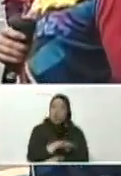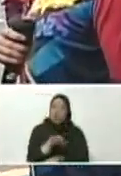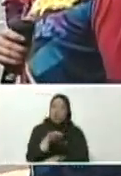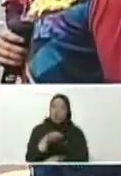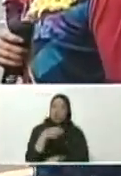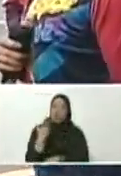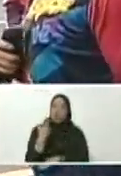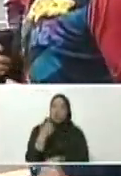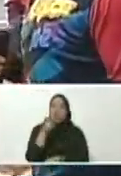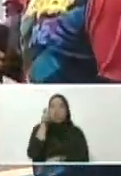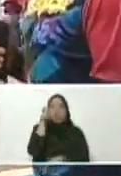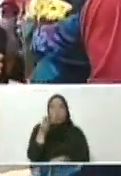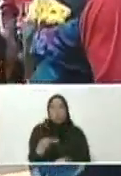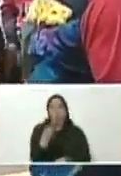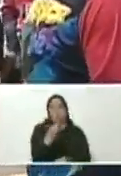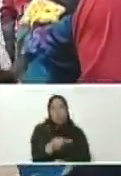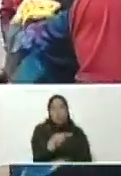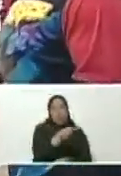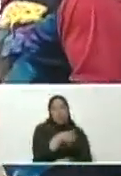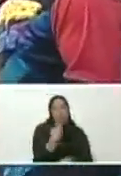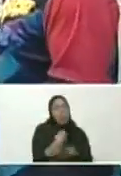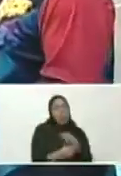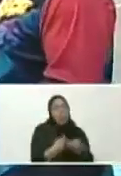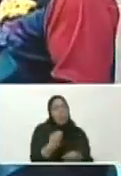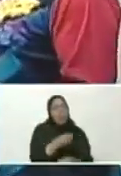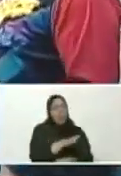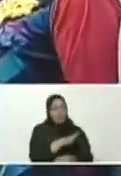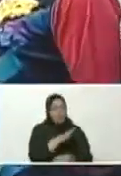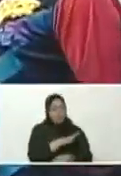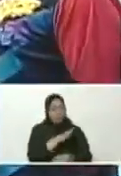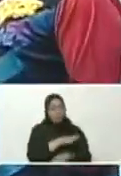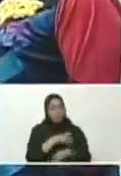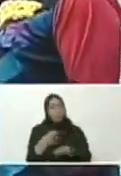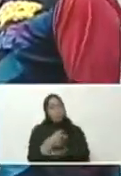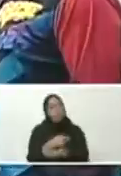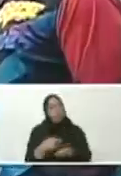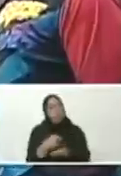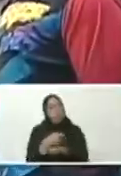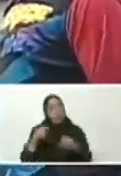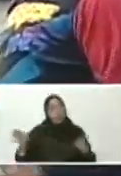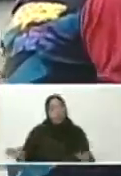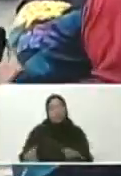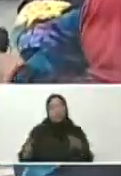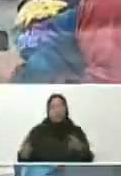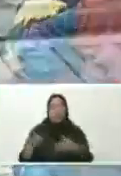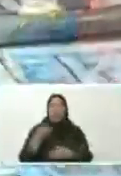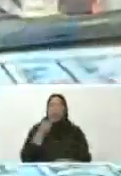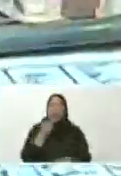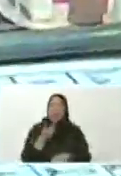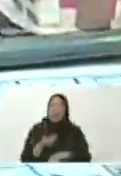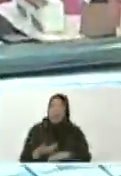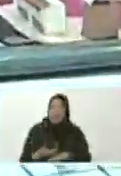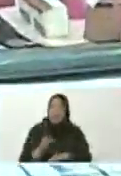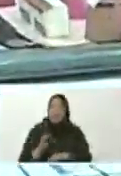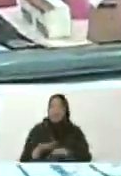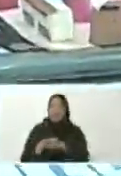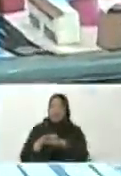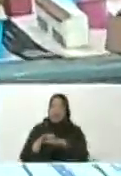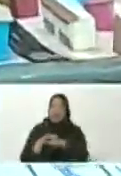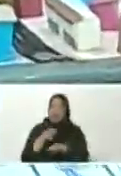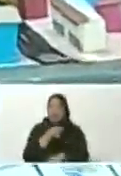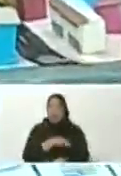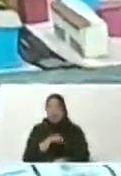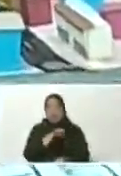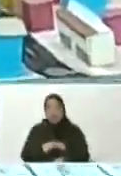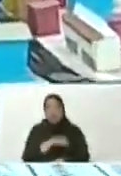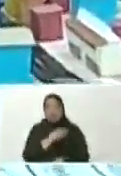método del pueblo para autogobernarse. Adelante. Permiso, señor presidente. Muy buenas tardes. Bienvenidos a nuestra